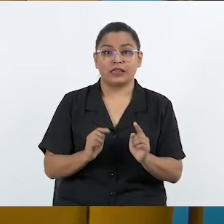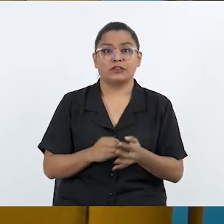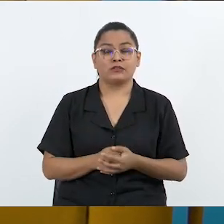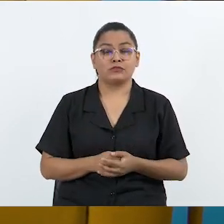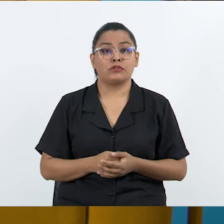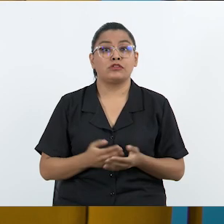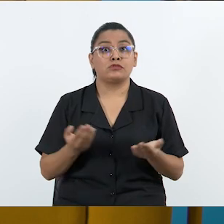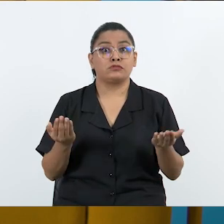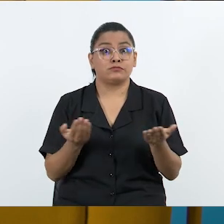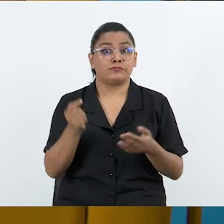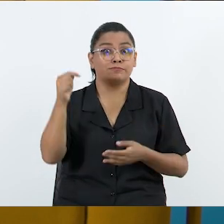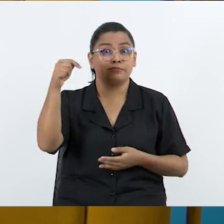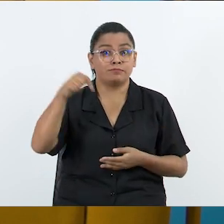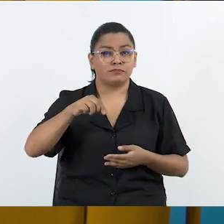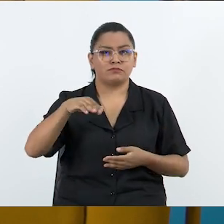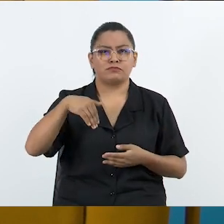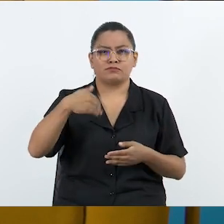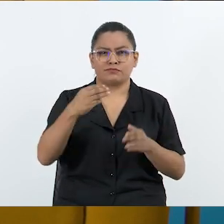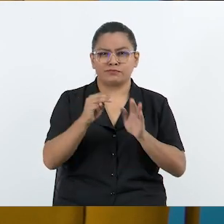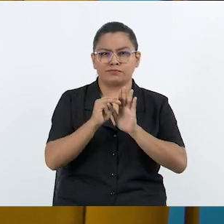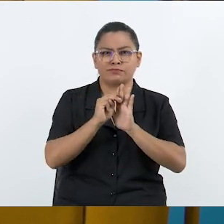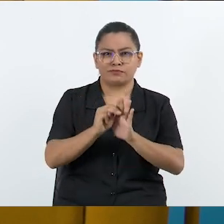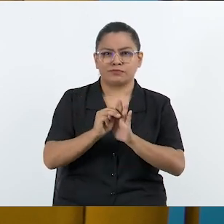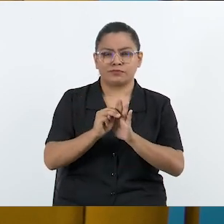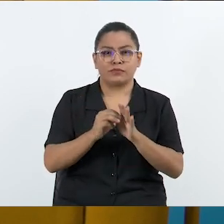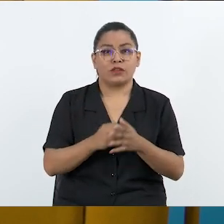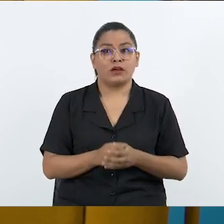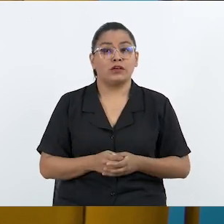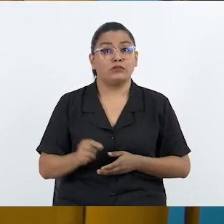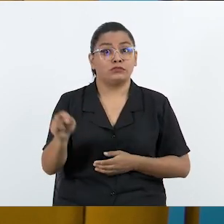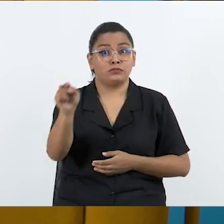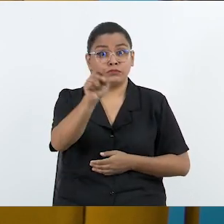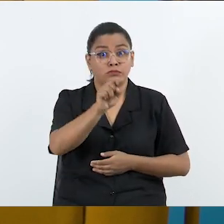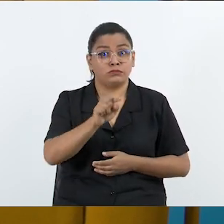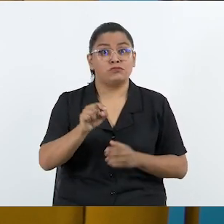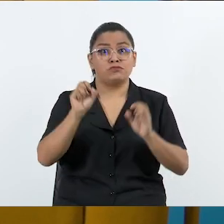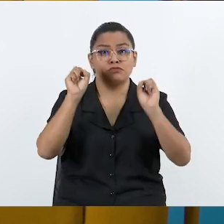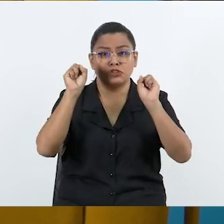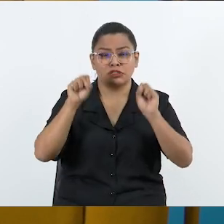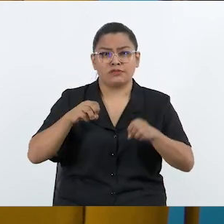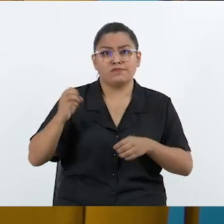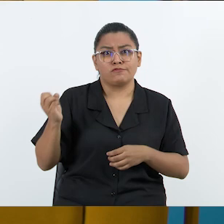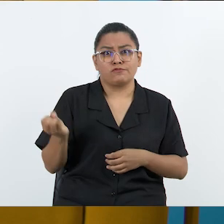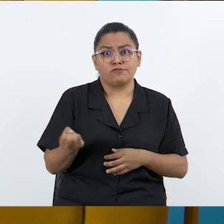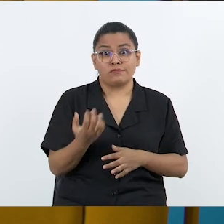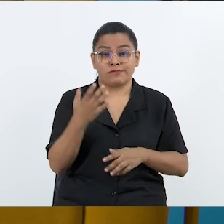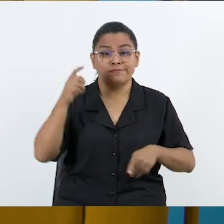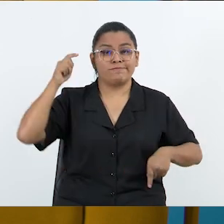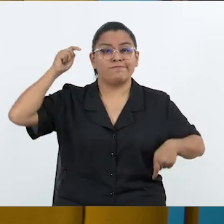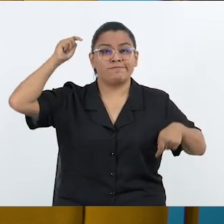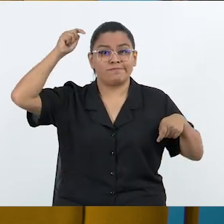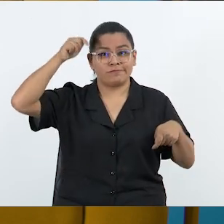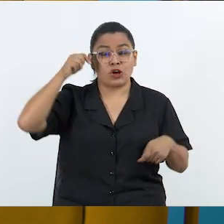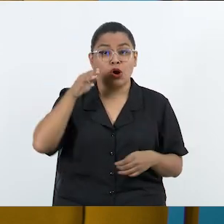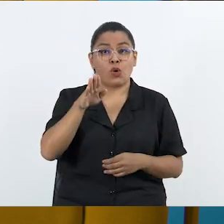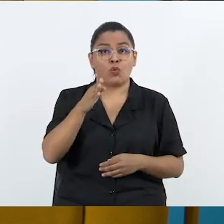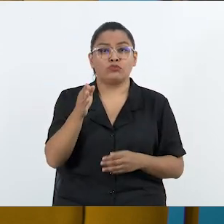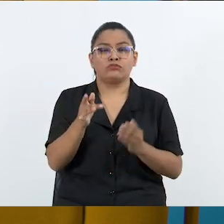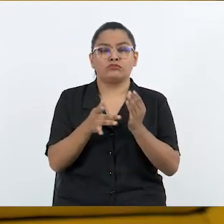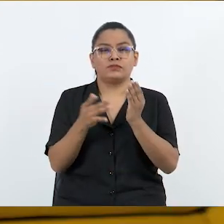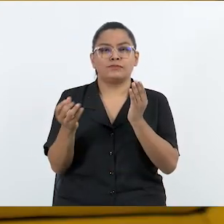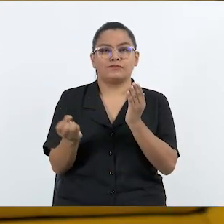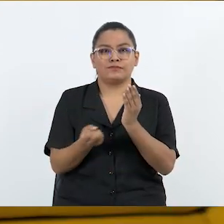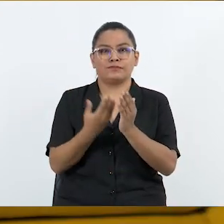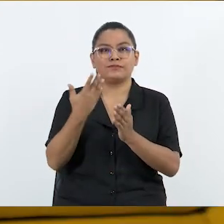acá. Luego de este módulo, el reto está en ustedes para que puedan innovar conscientemente en el uso de las